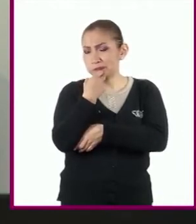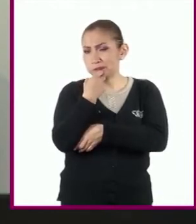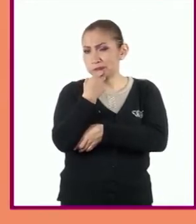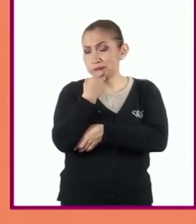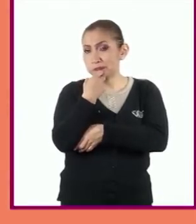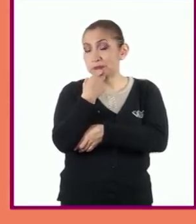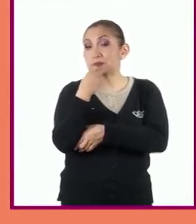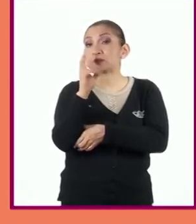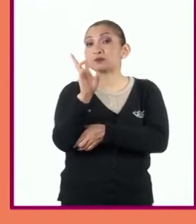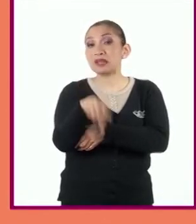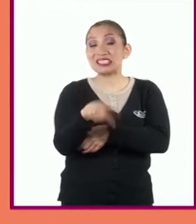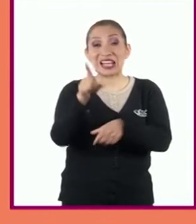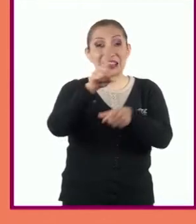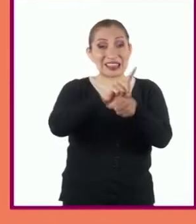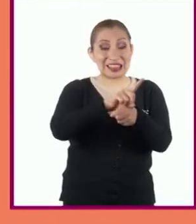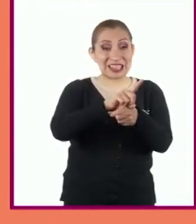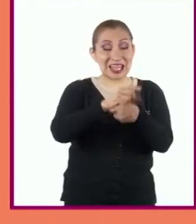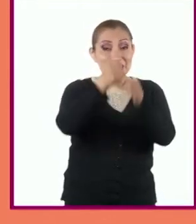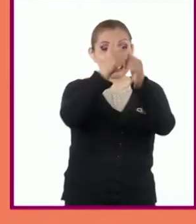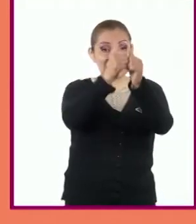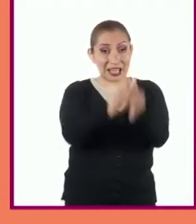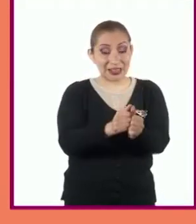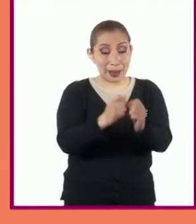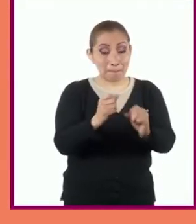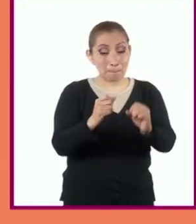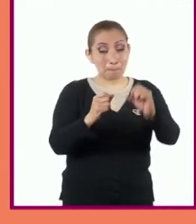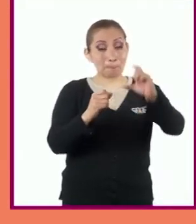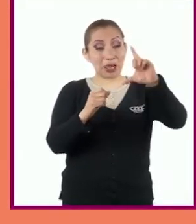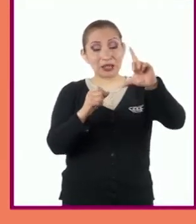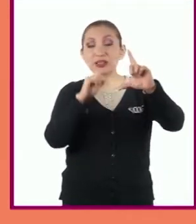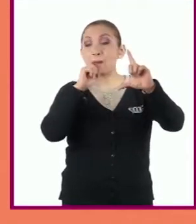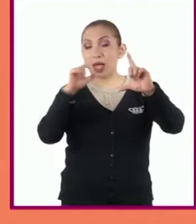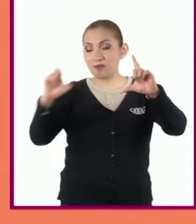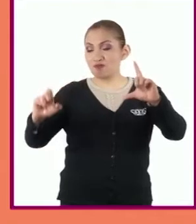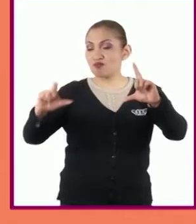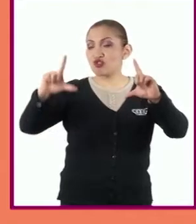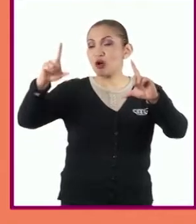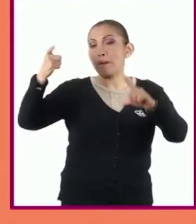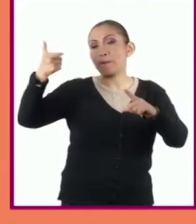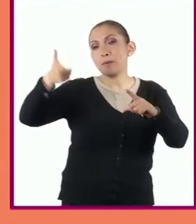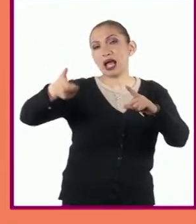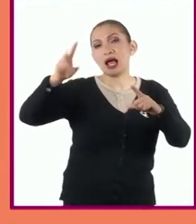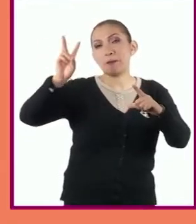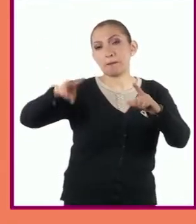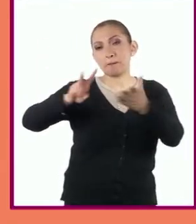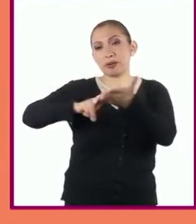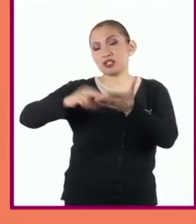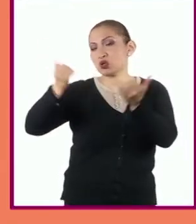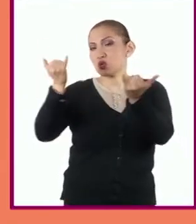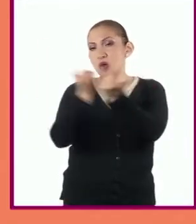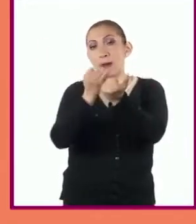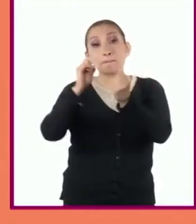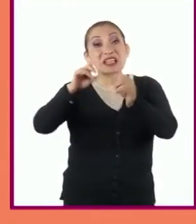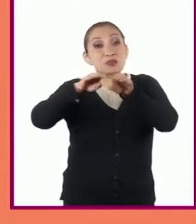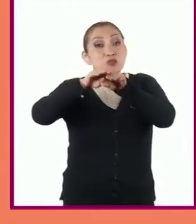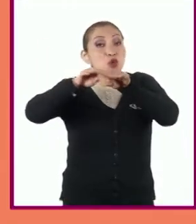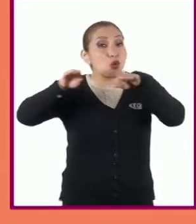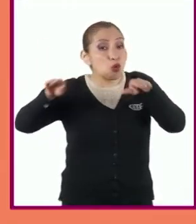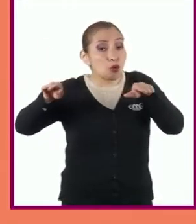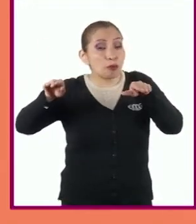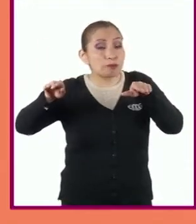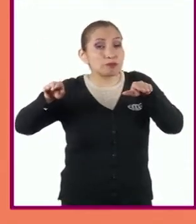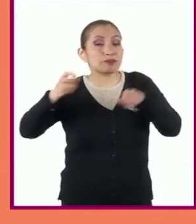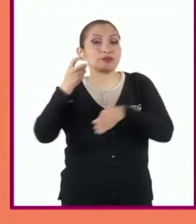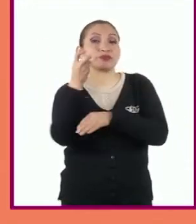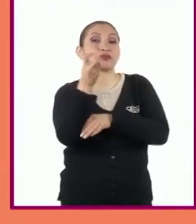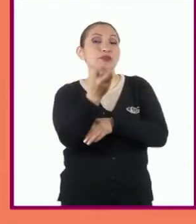Exacto. Si los días de hospedaje aumentan, también aumenta el costo en la misma proporción. Por